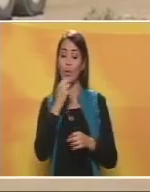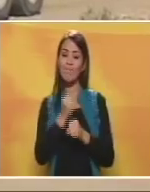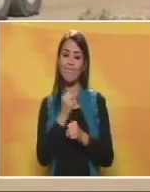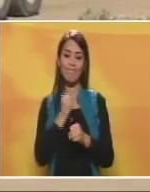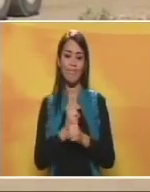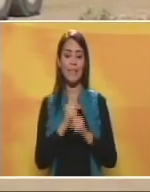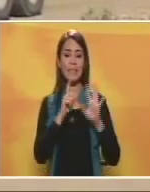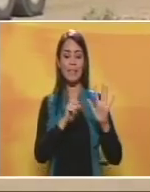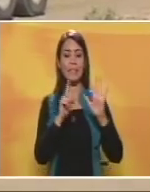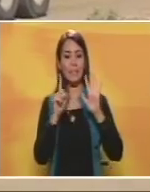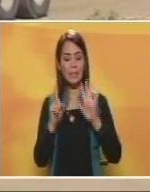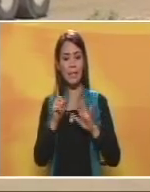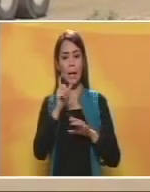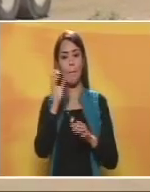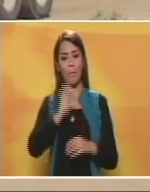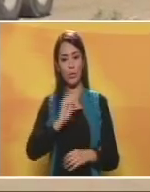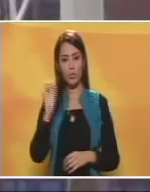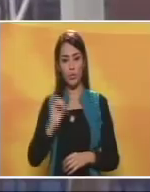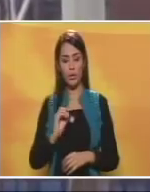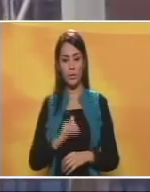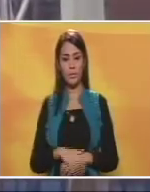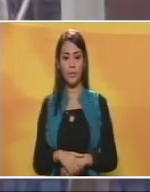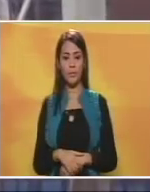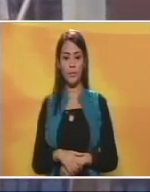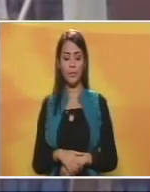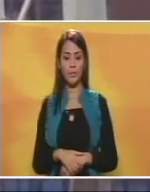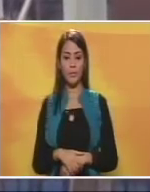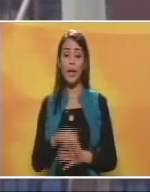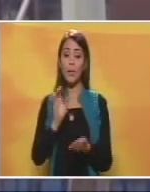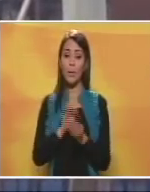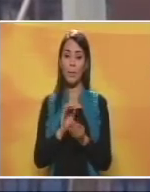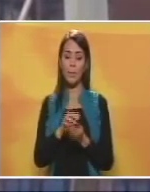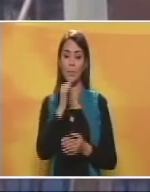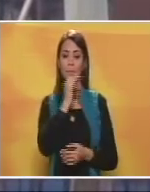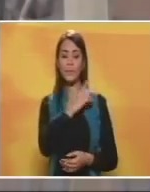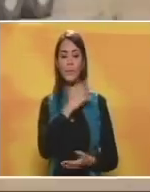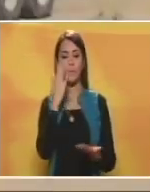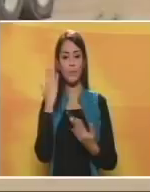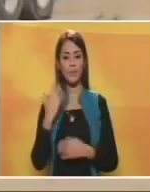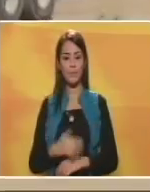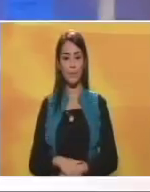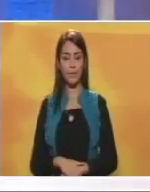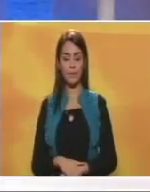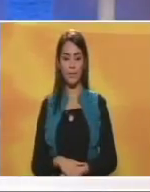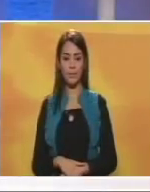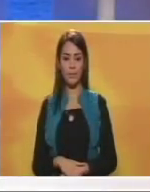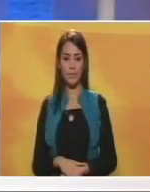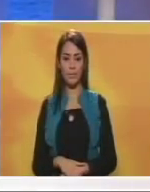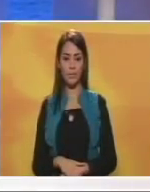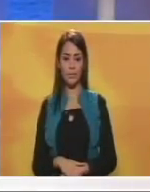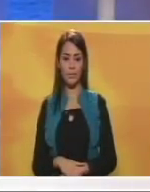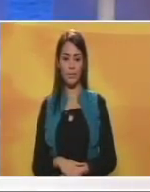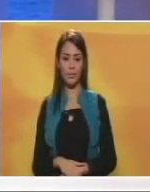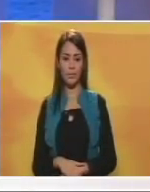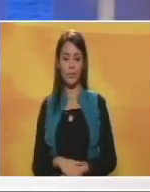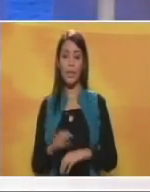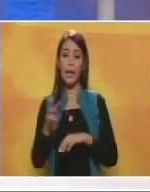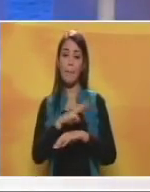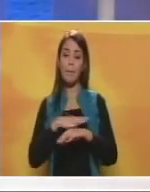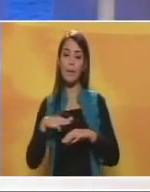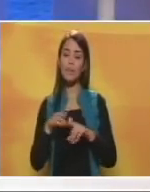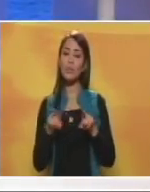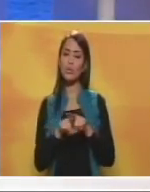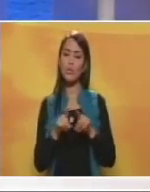un 66%. En el estado Nueva Esparta, María Marcano, Noticiero Venevisión. El Ministerio de